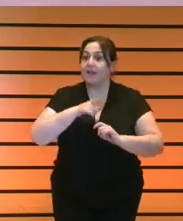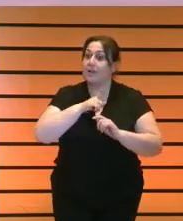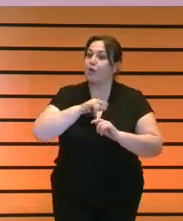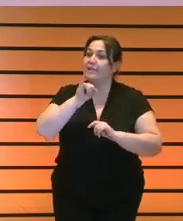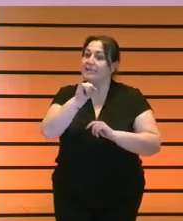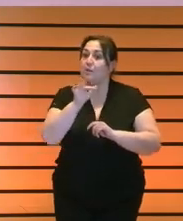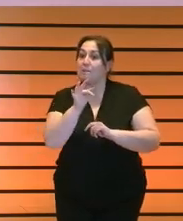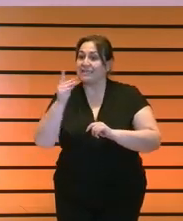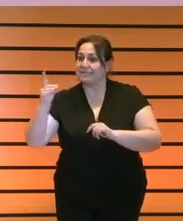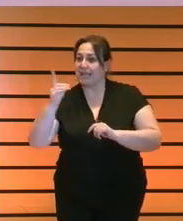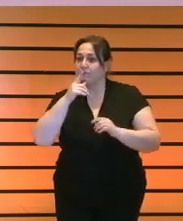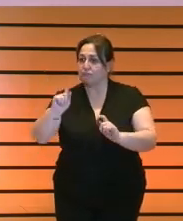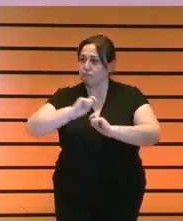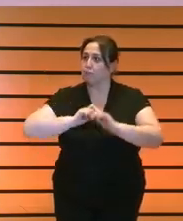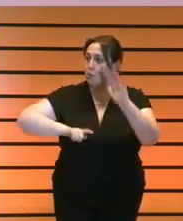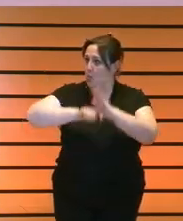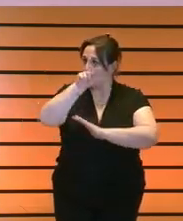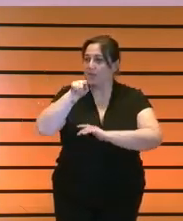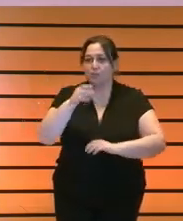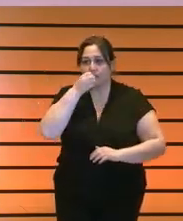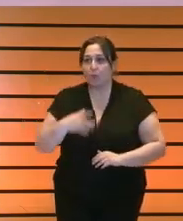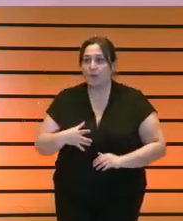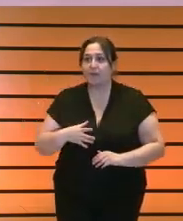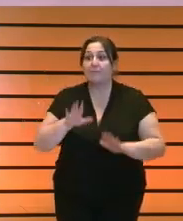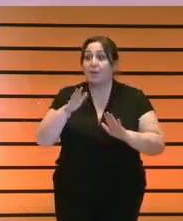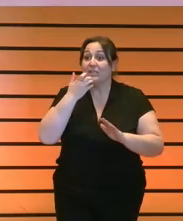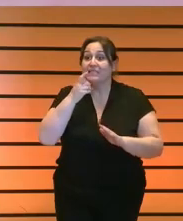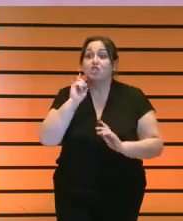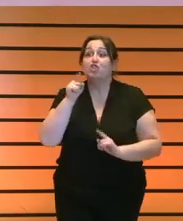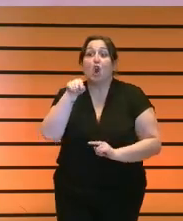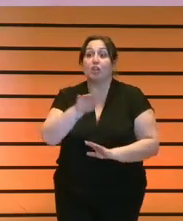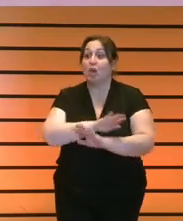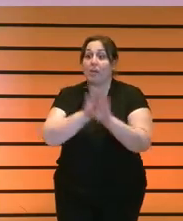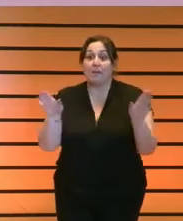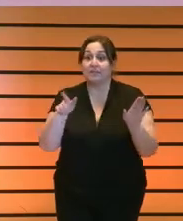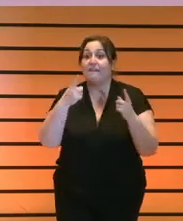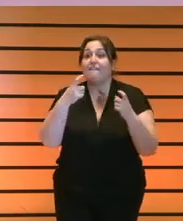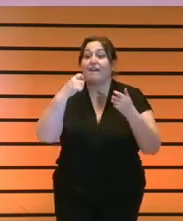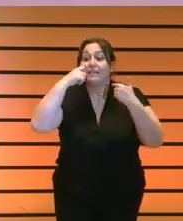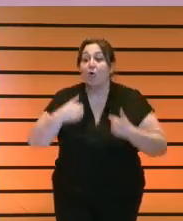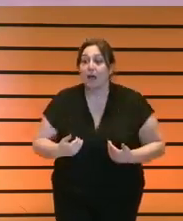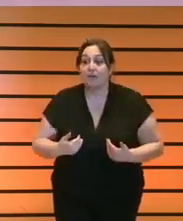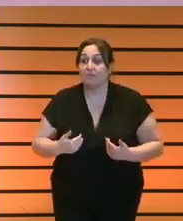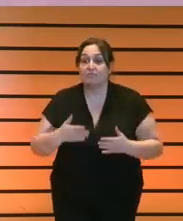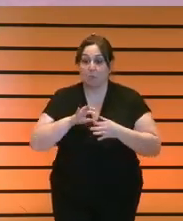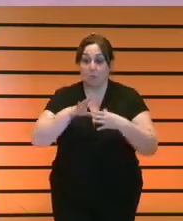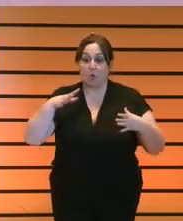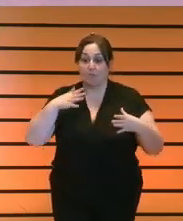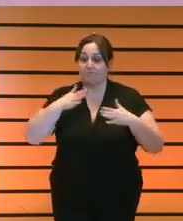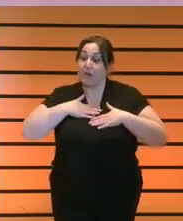Está muy bien todo eso, pero todo eso sin algo más, sin esa componente humana, se queda para mí un poquito